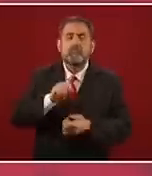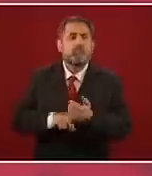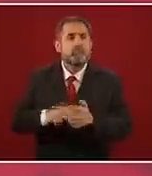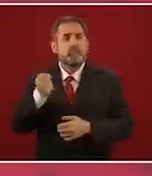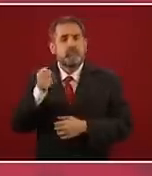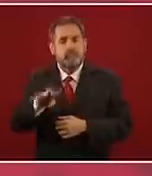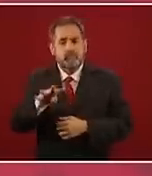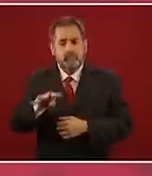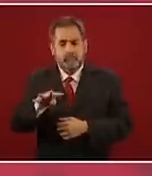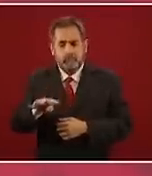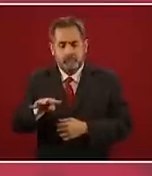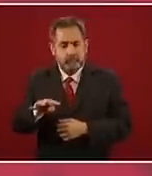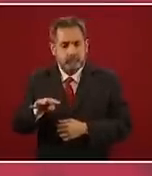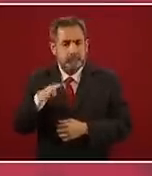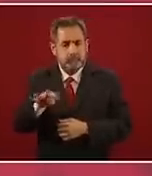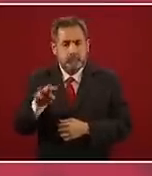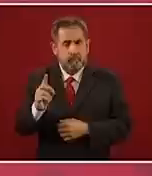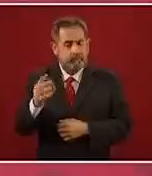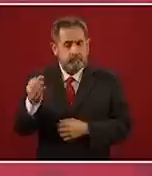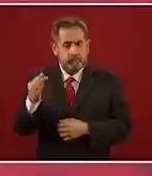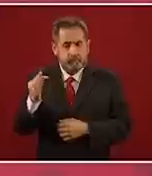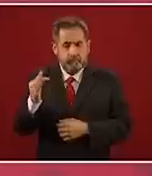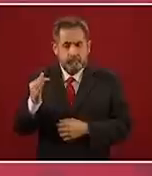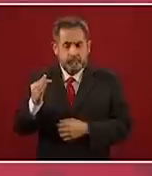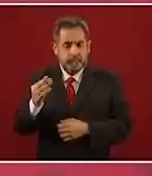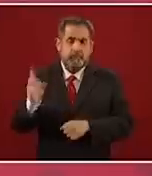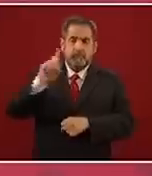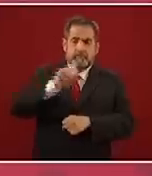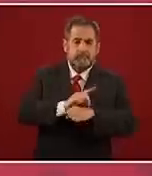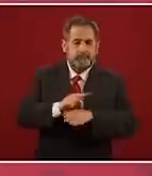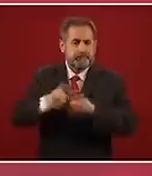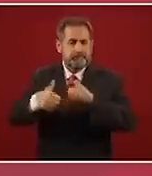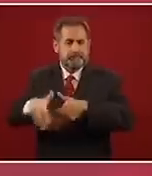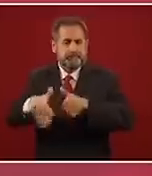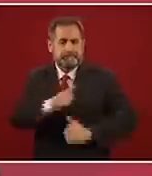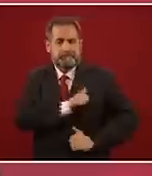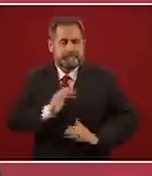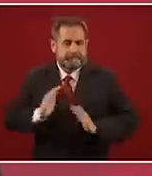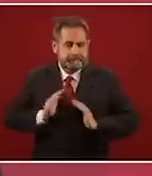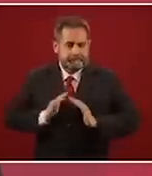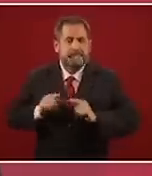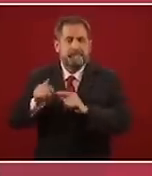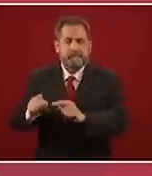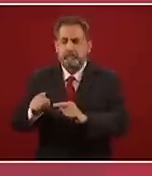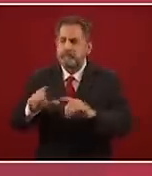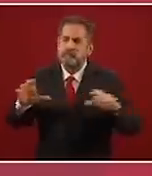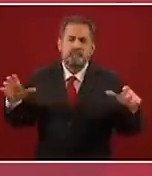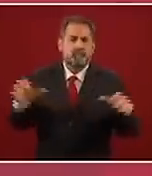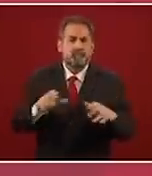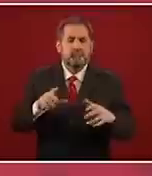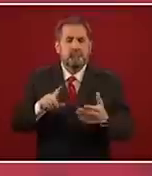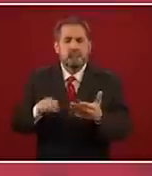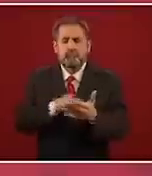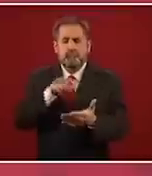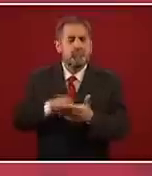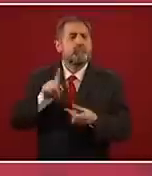19 de febrero, que es el Día del Ejército, la conmemoración la vamos a llevar a cabo